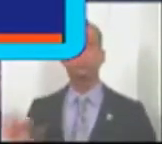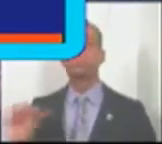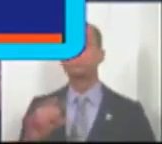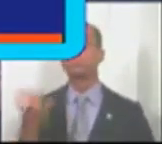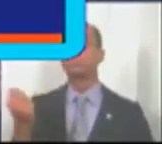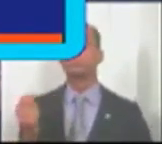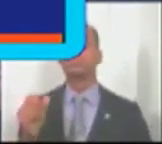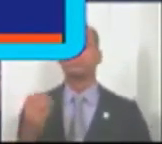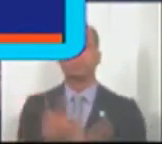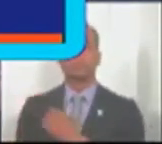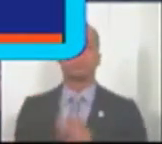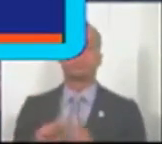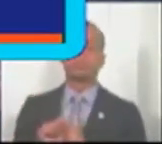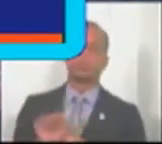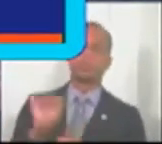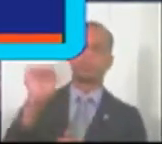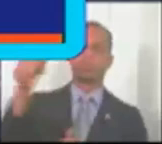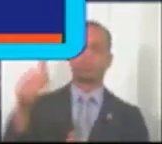caso